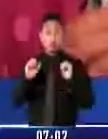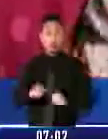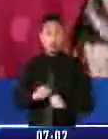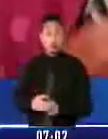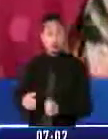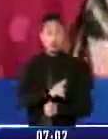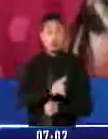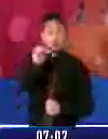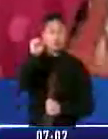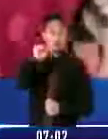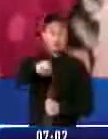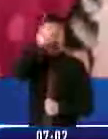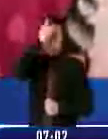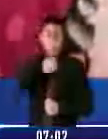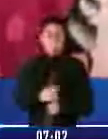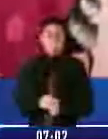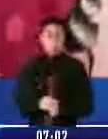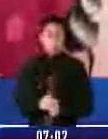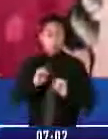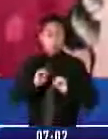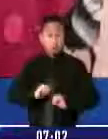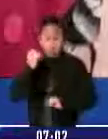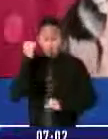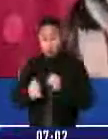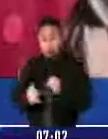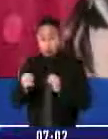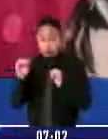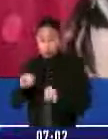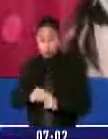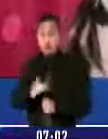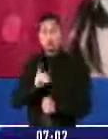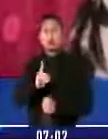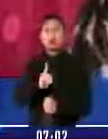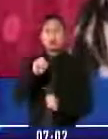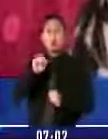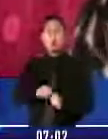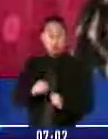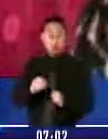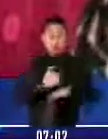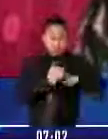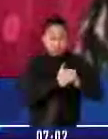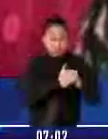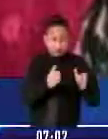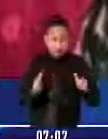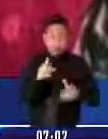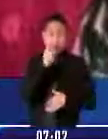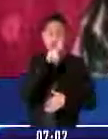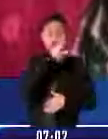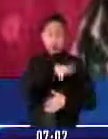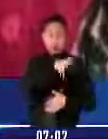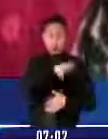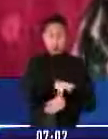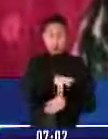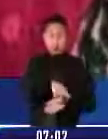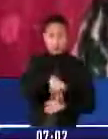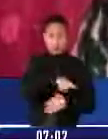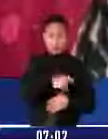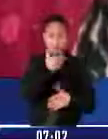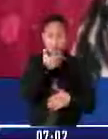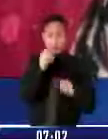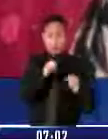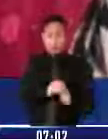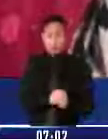el derecho a elegir. No que lo van a hacer en la última semana, no, lo que se busca es que lo puedan realizar en el primer trimestre, que es lo más